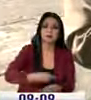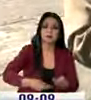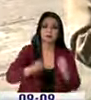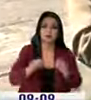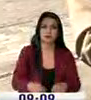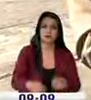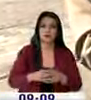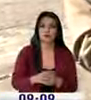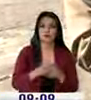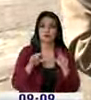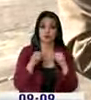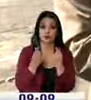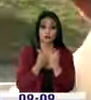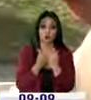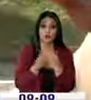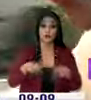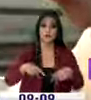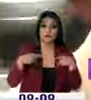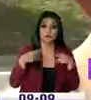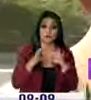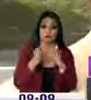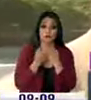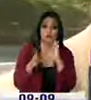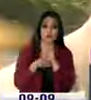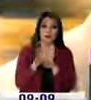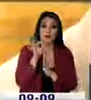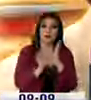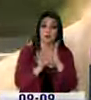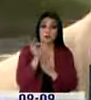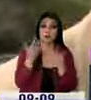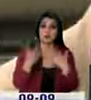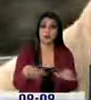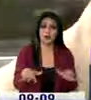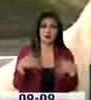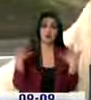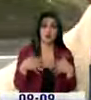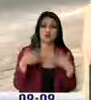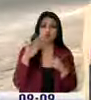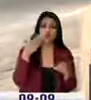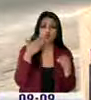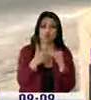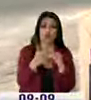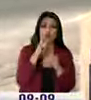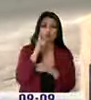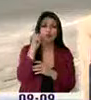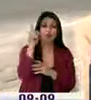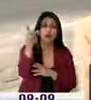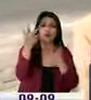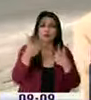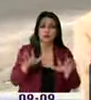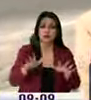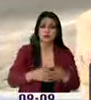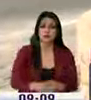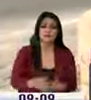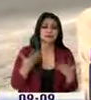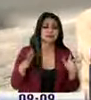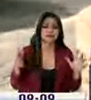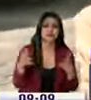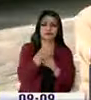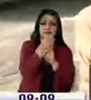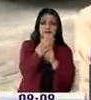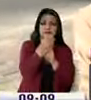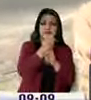Para el movimiento Vida y Familia, la aprobación de esta ley era una aspiración nacional. Por fin, en el Ecuador tenemos